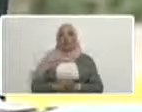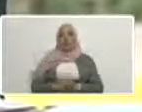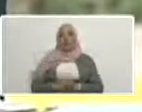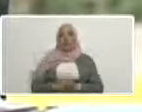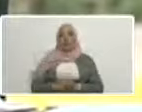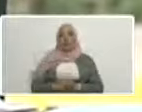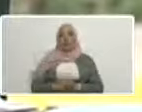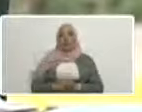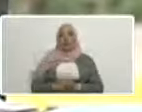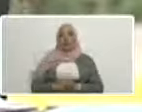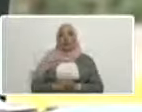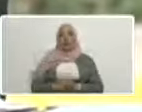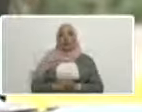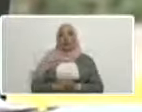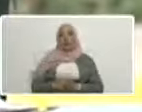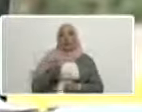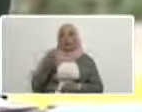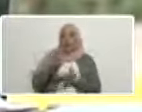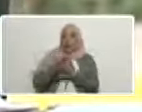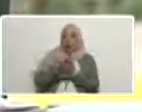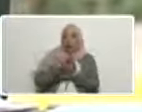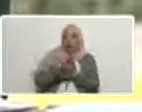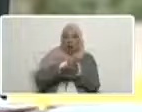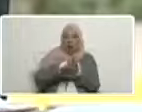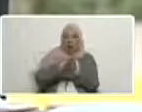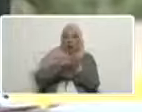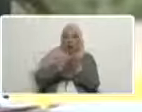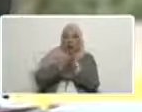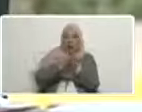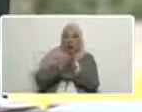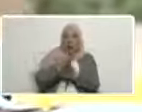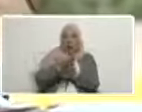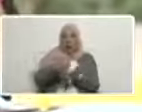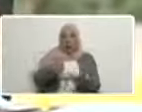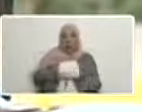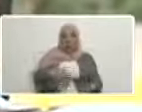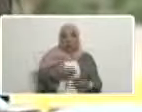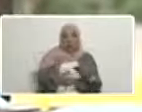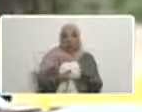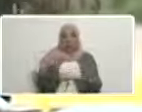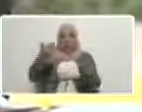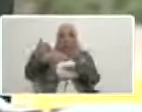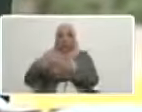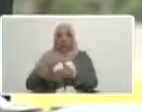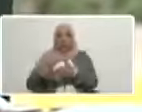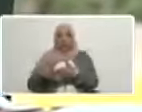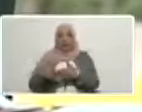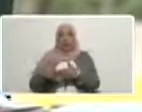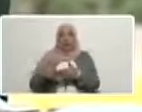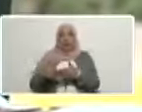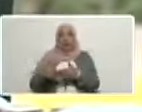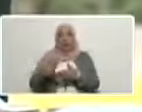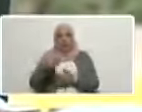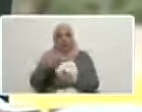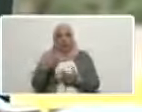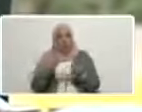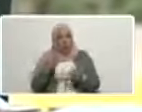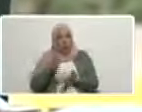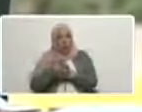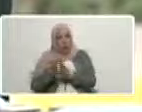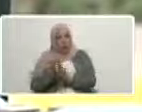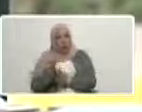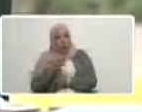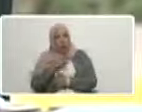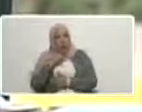Hay una amiga que me hizo una arepa, pero la arepa la sacó del Budare y me la dio. Y yo le dije, ¿y tú me vas a dar a mí una